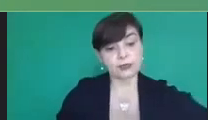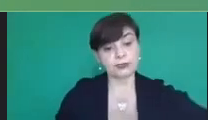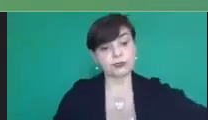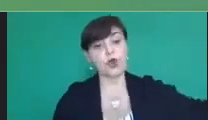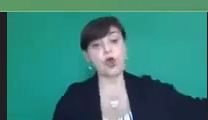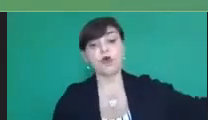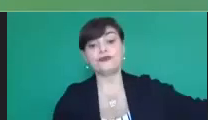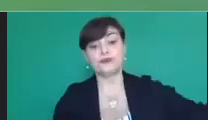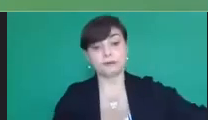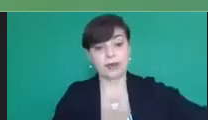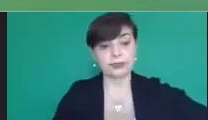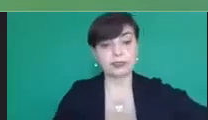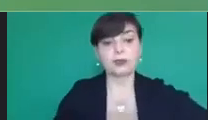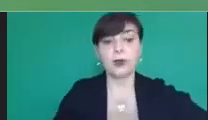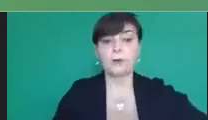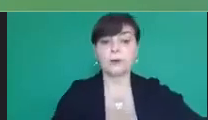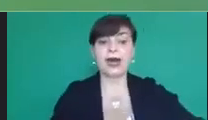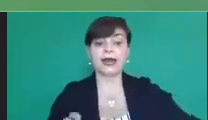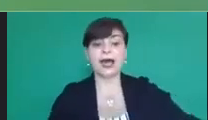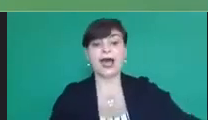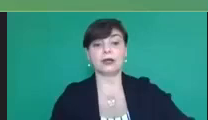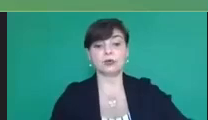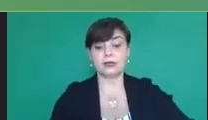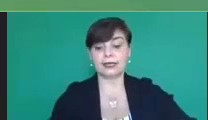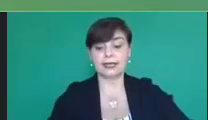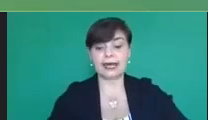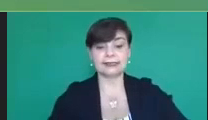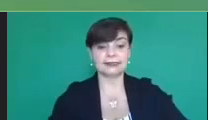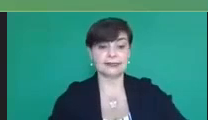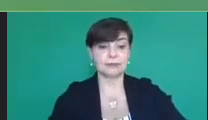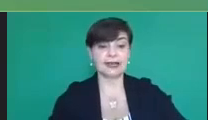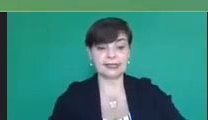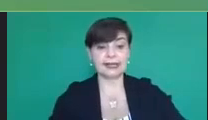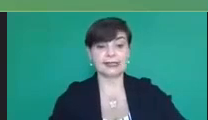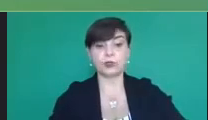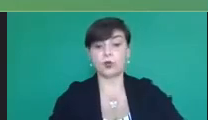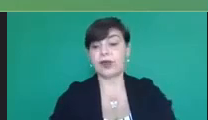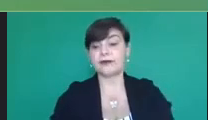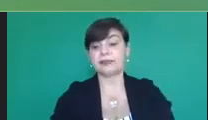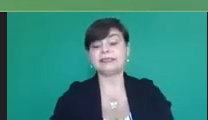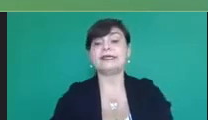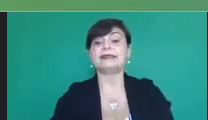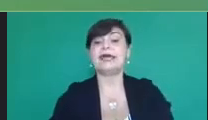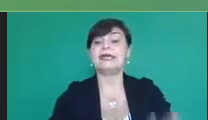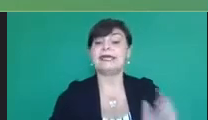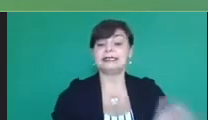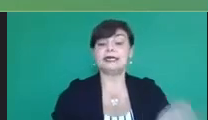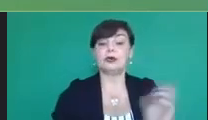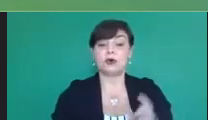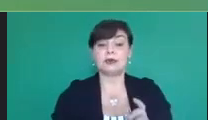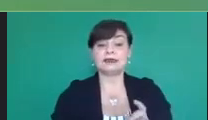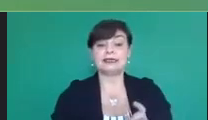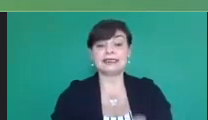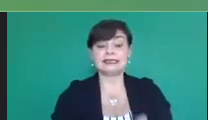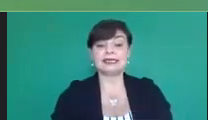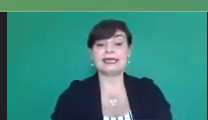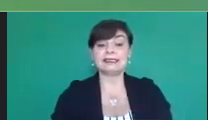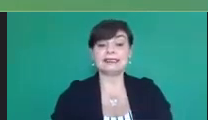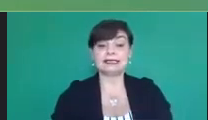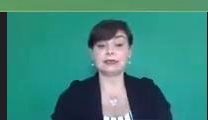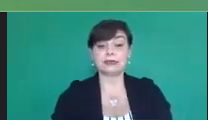resultados confirmados para alguna de las bacterias, lo cual representa 0,3, y